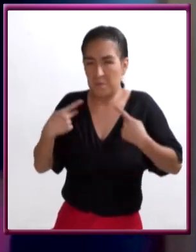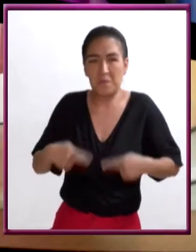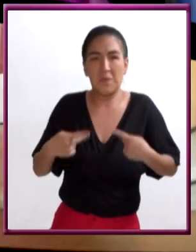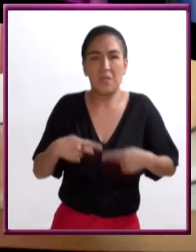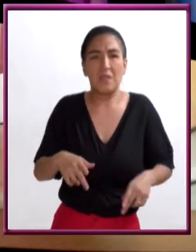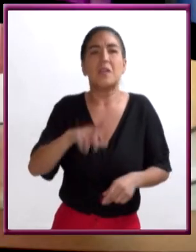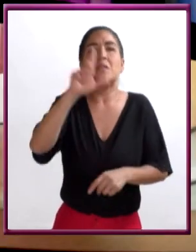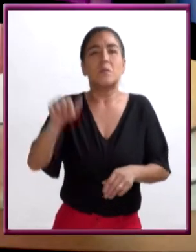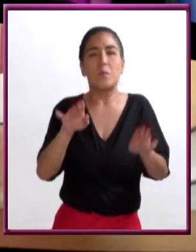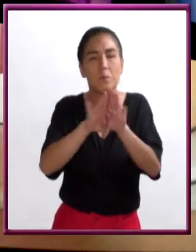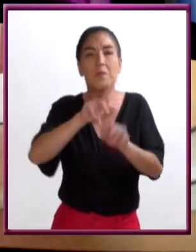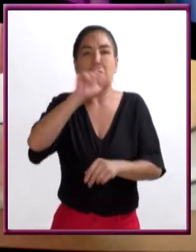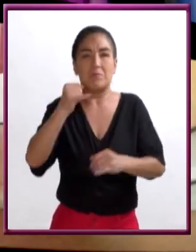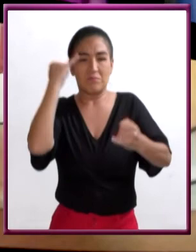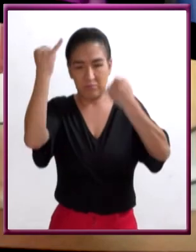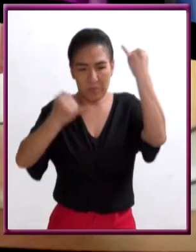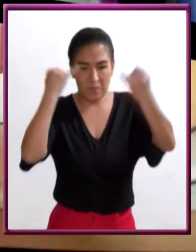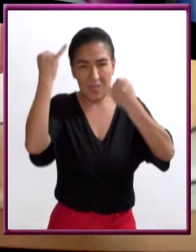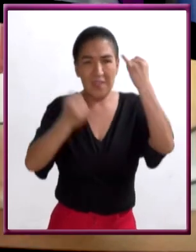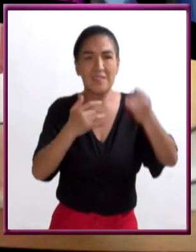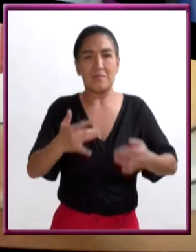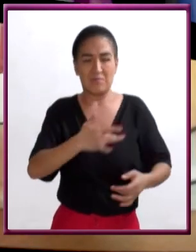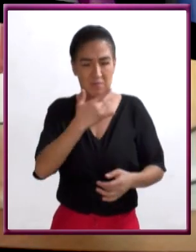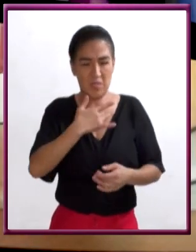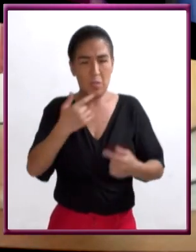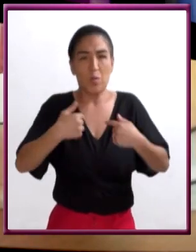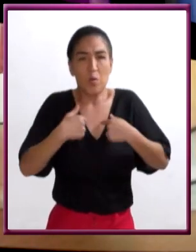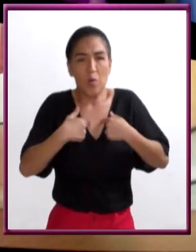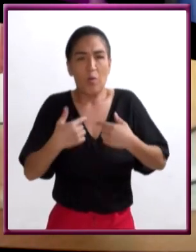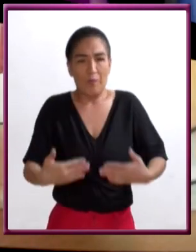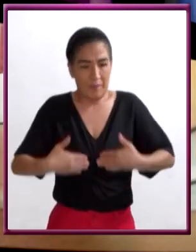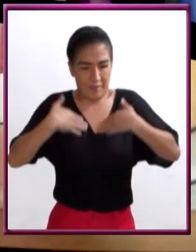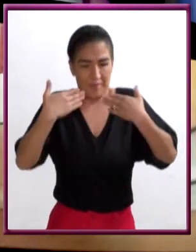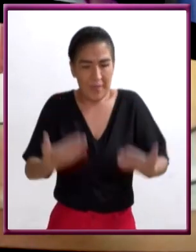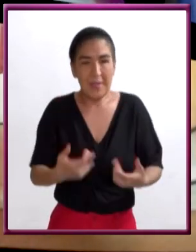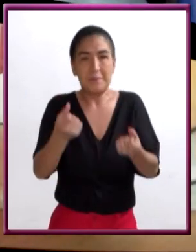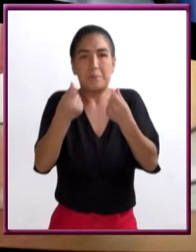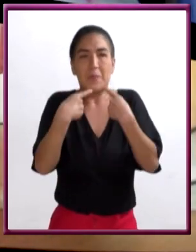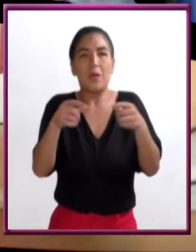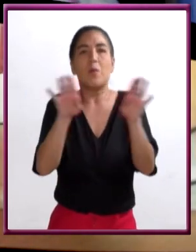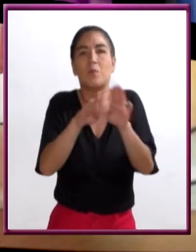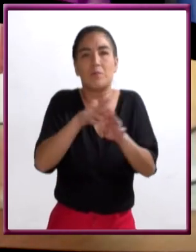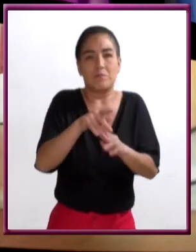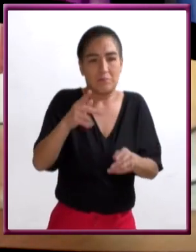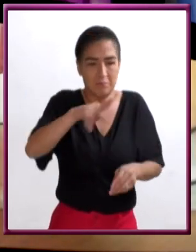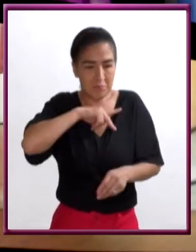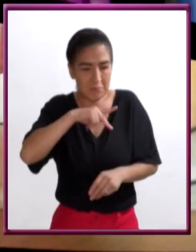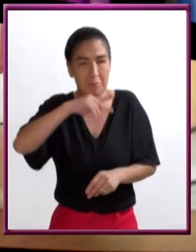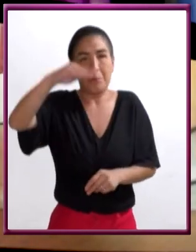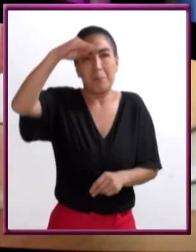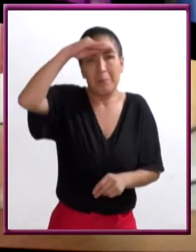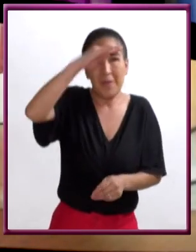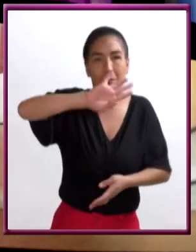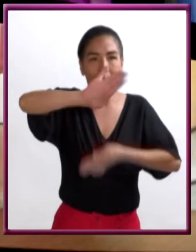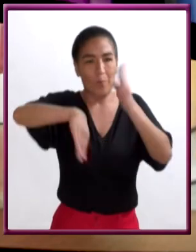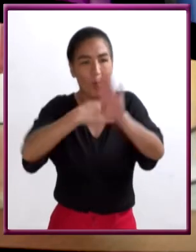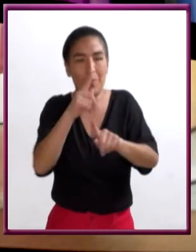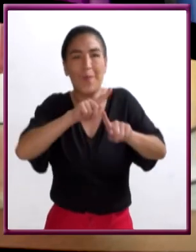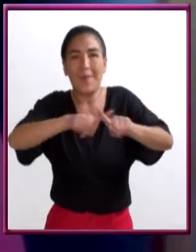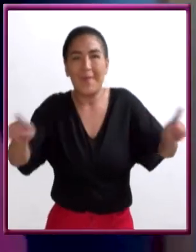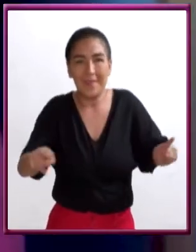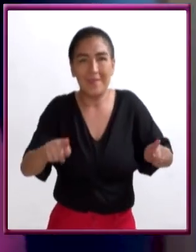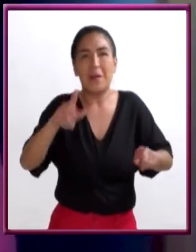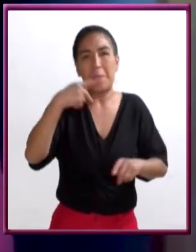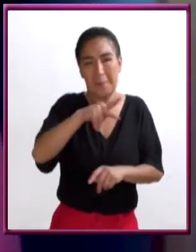otro, pero que eso no te vaya a crear una desconfianza con respecto a tus propias maneras de ver el mundo o de